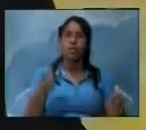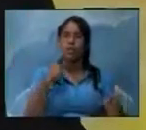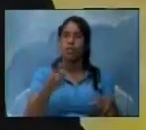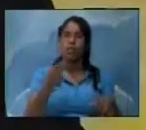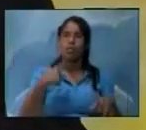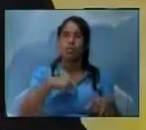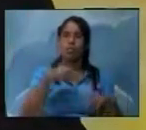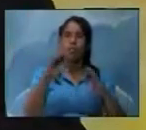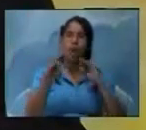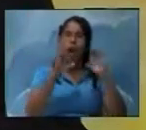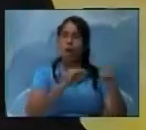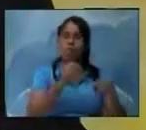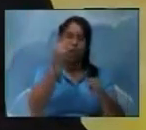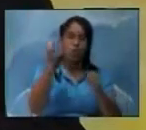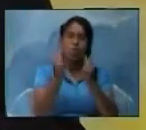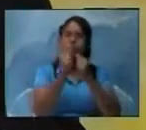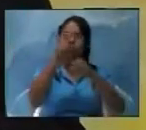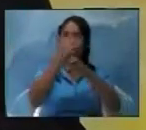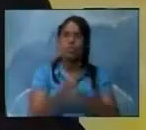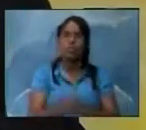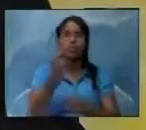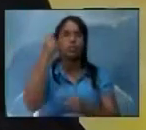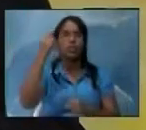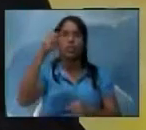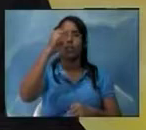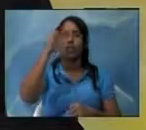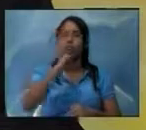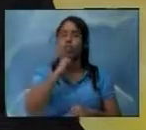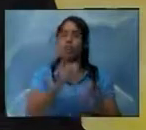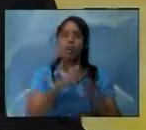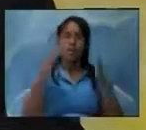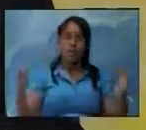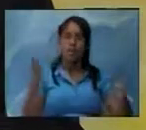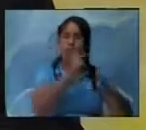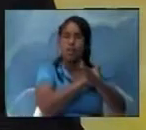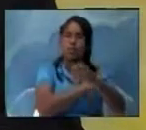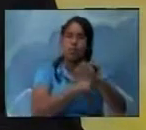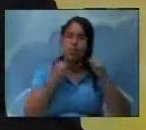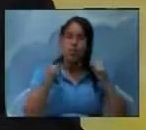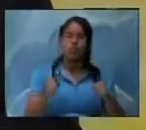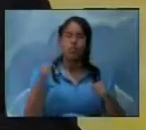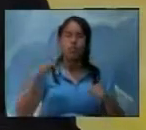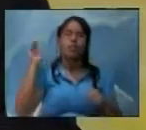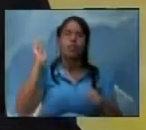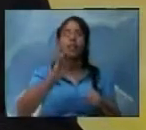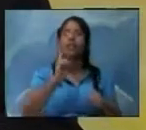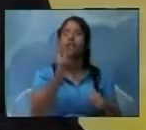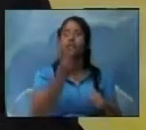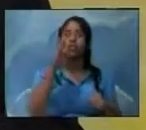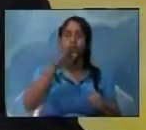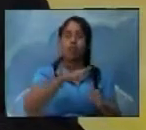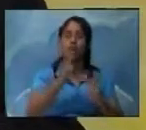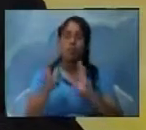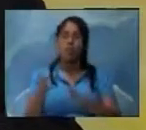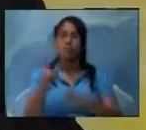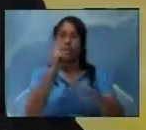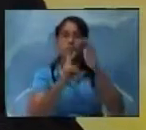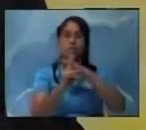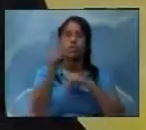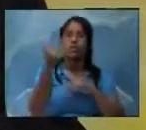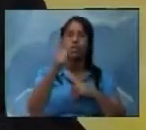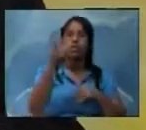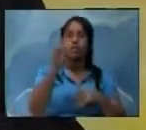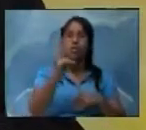con confianza, con saber que Dios es grande y poderoso. Pero aquí viene la segunda parte, versículo 18